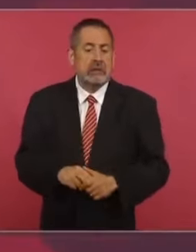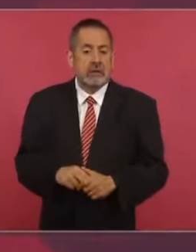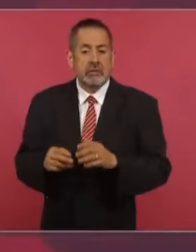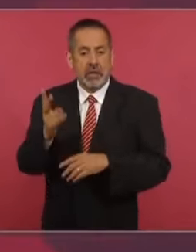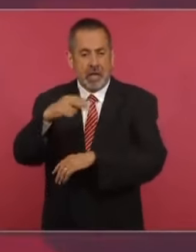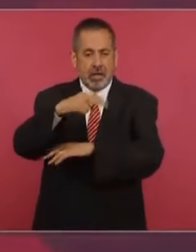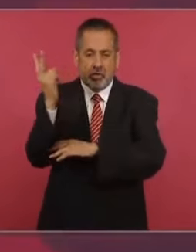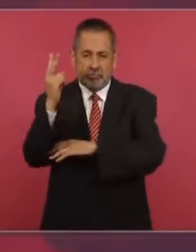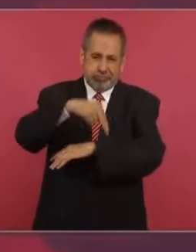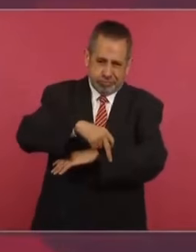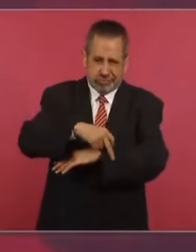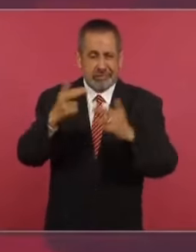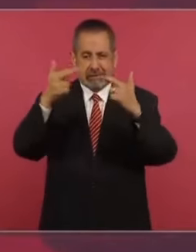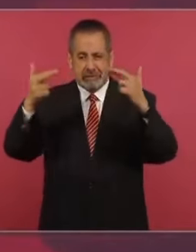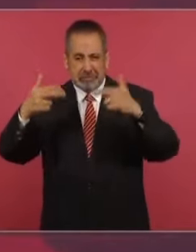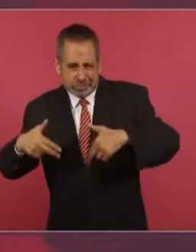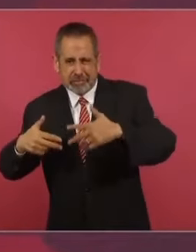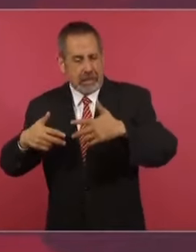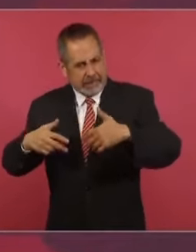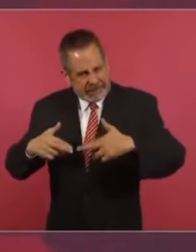el levantamiento de postes, el tendido de líneas.